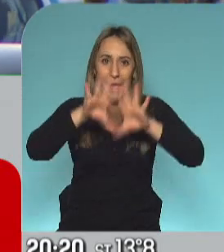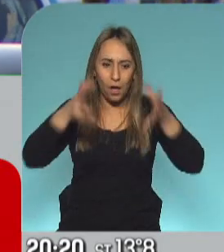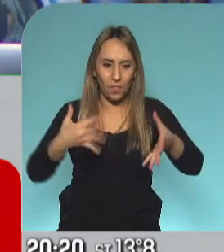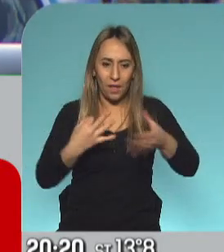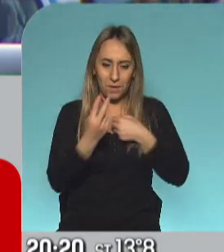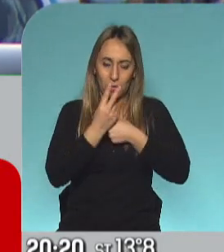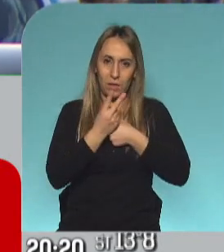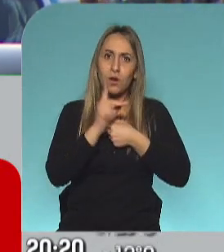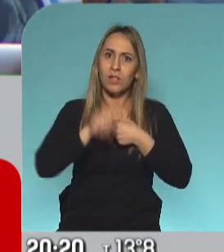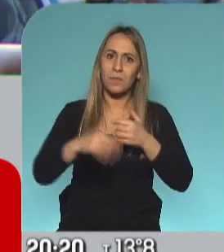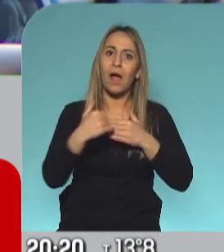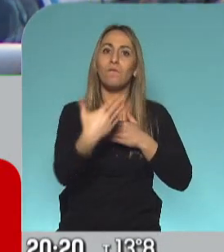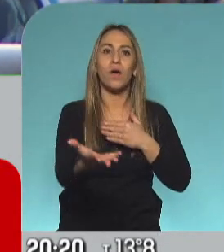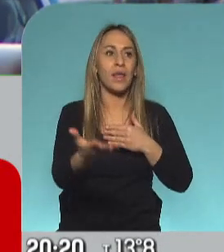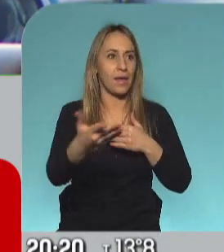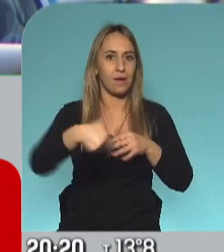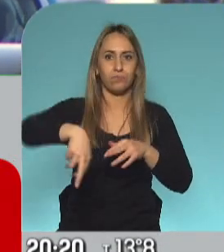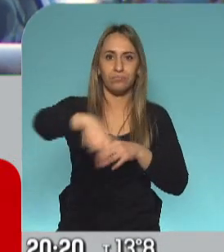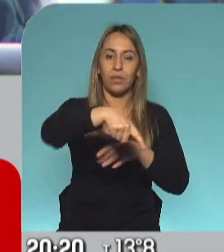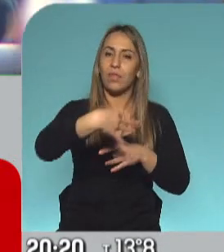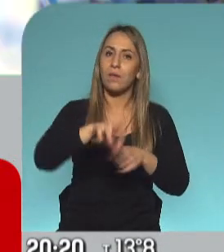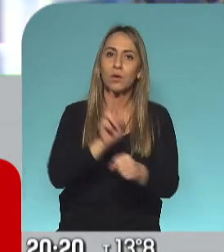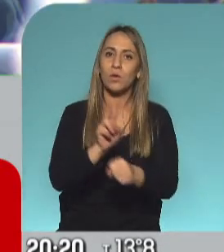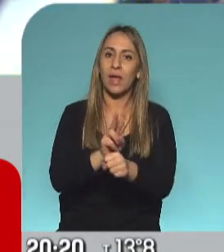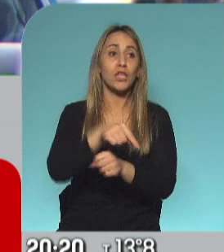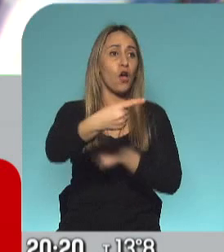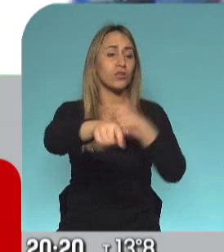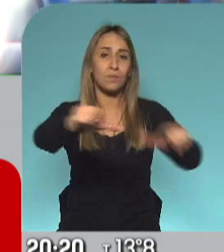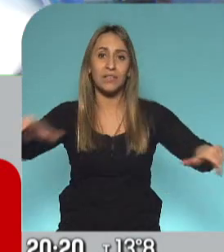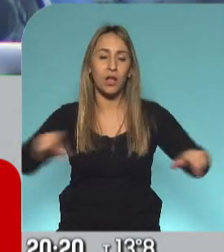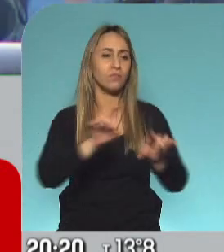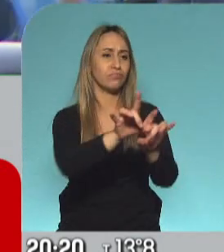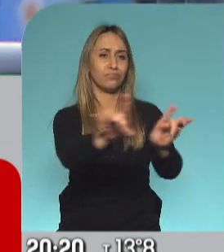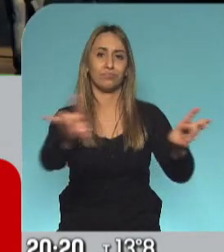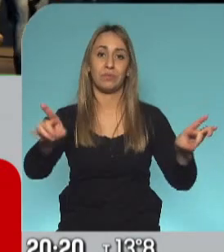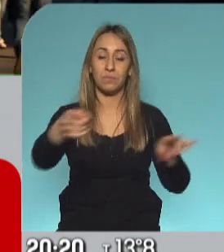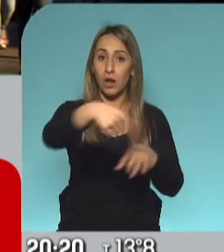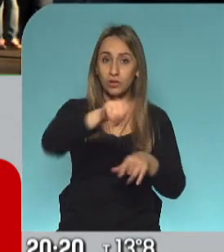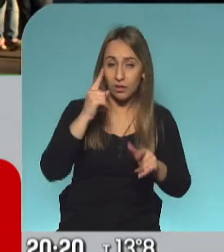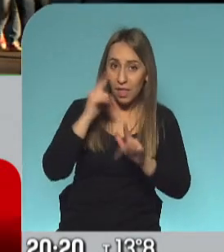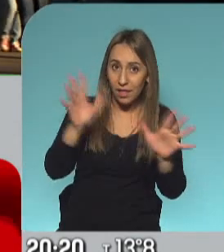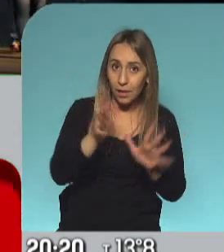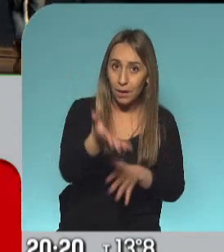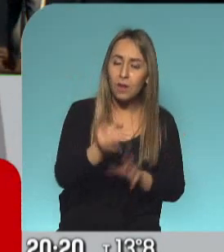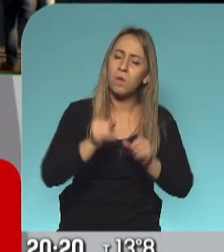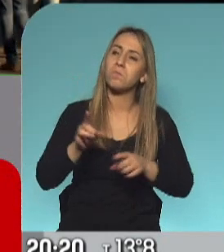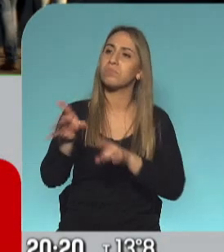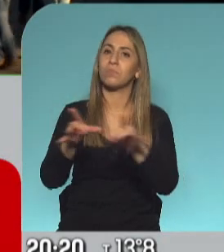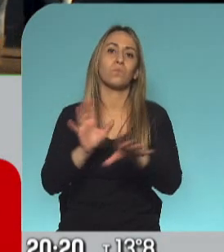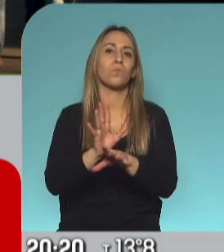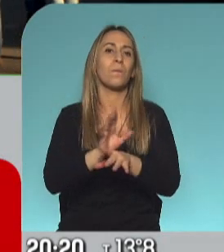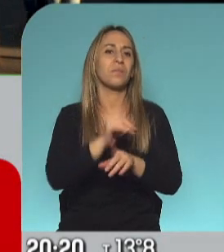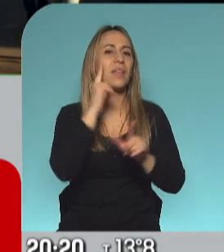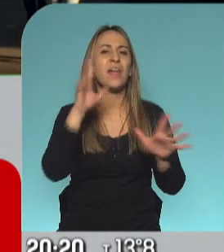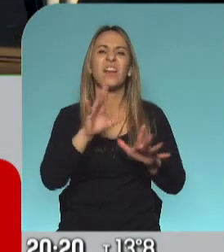cuidarse fuera del trabajo. Y contagiar a otras personas que no tienen absolutamente nada que ver, para uno,